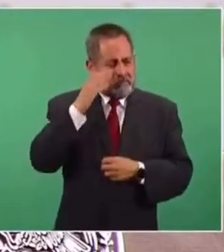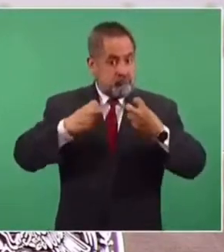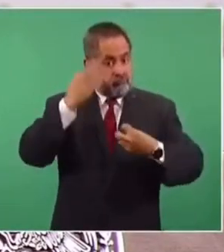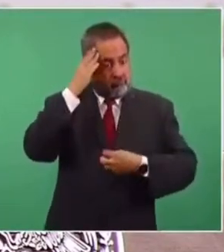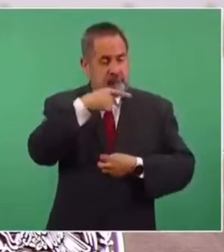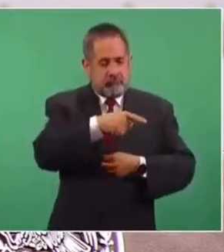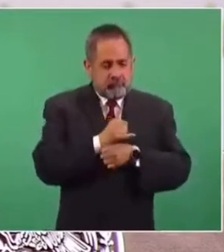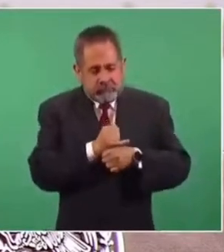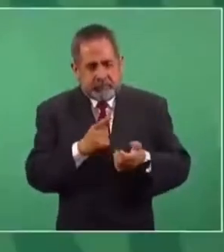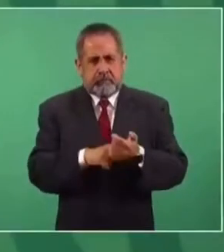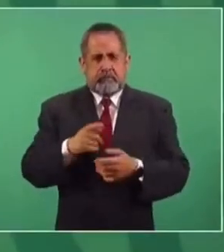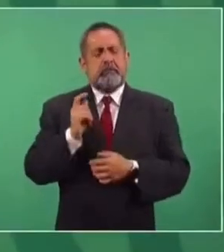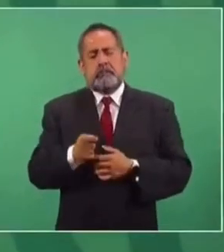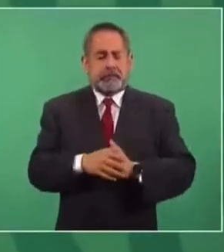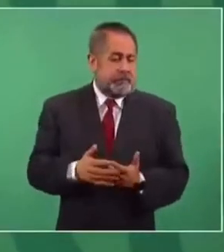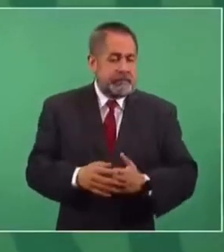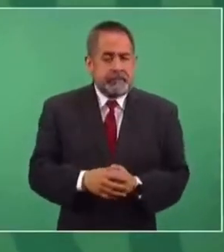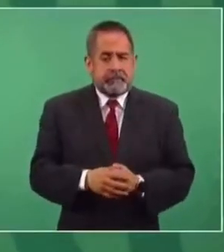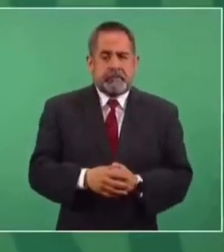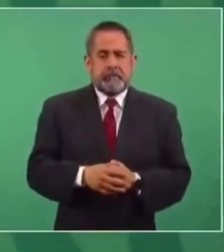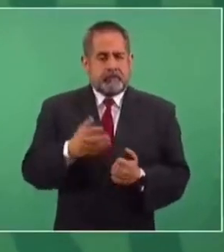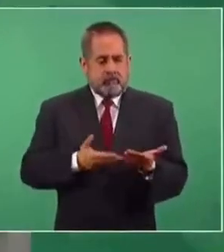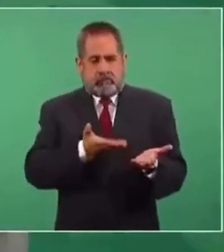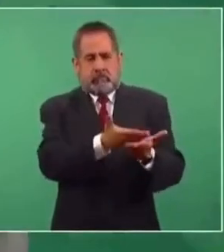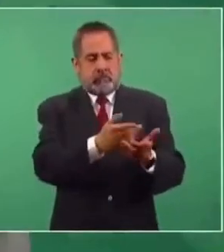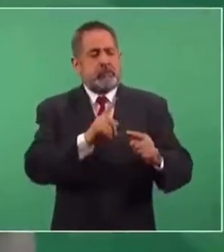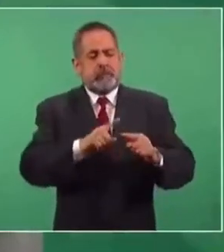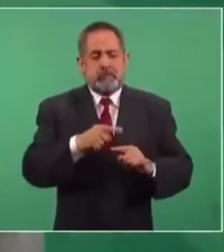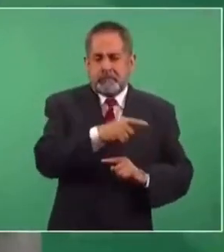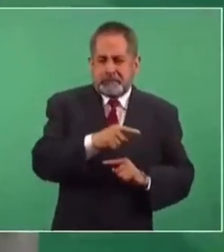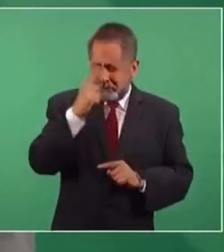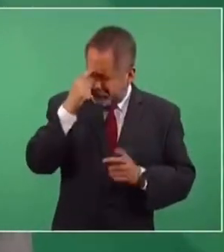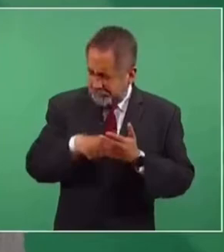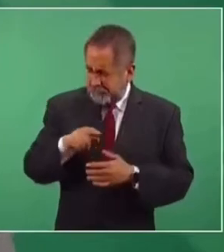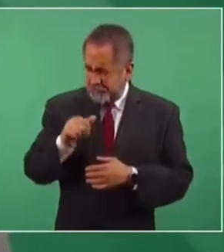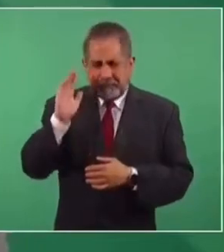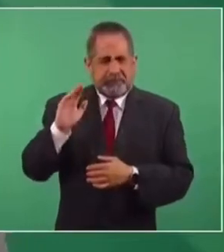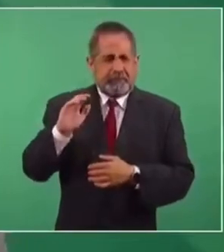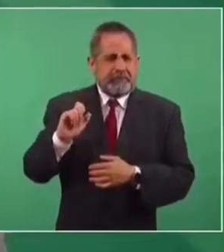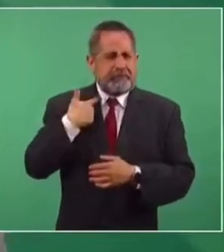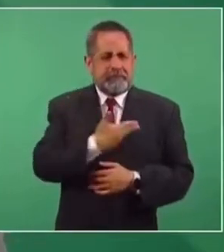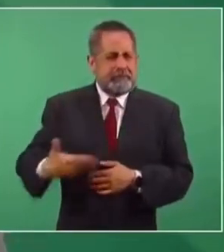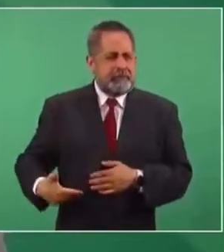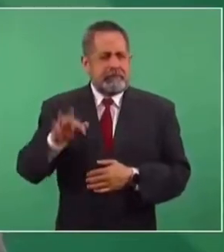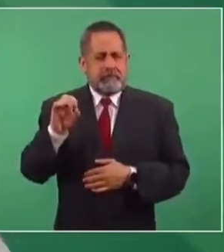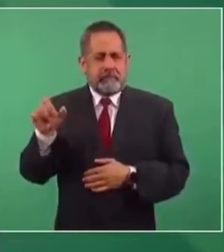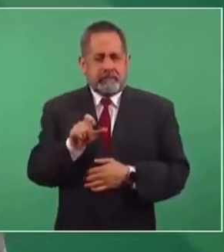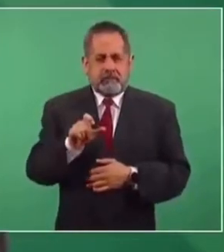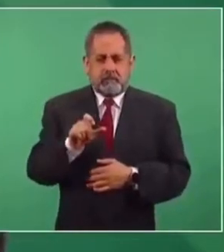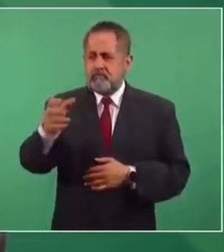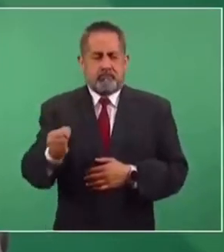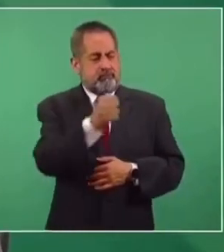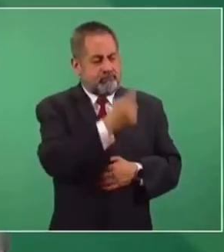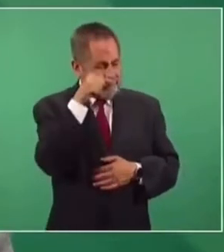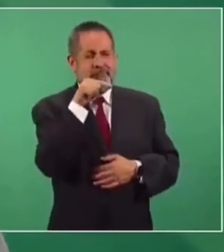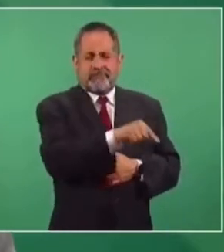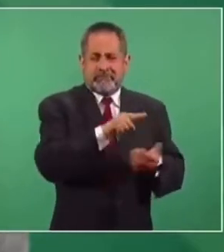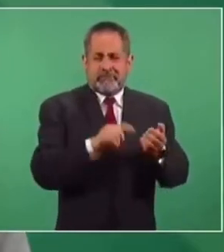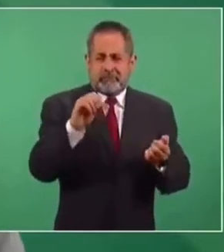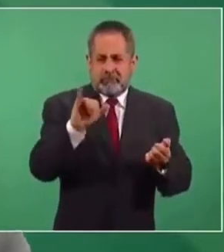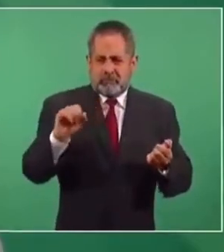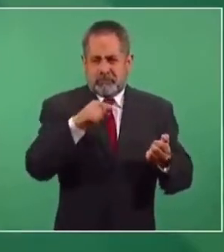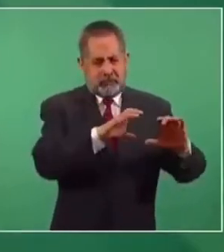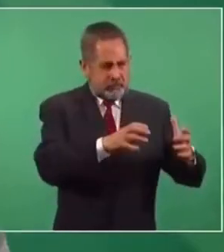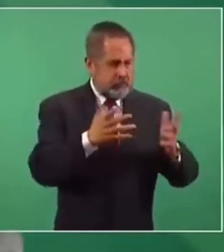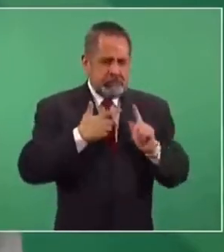funciones. Desde luego es una propuesta que hizo, creo que el presidente Fox, para que él fuera ministro. Tiene un